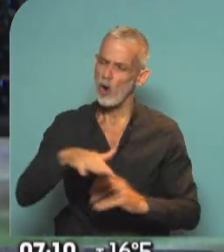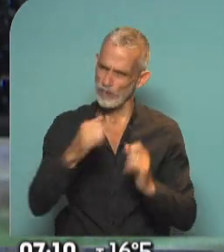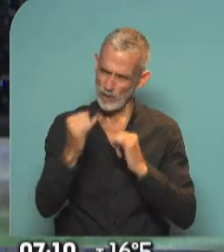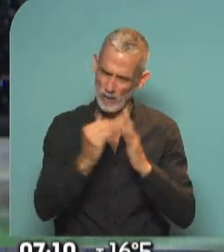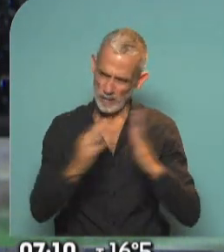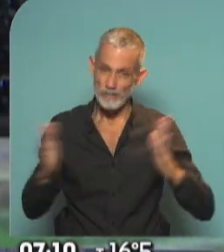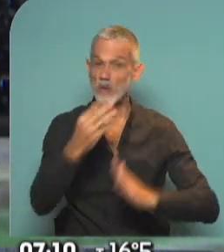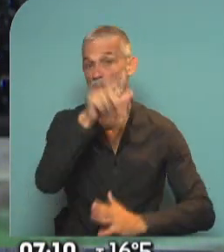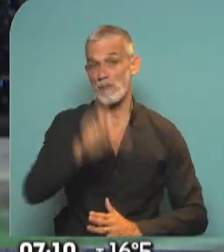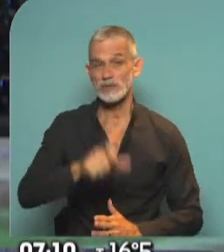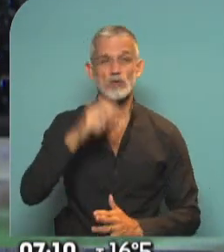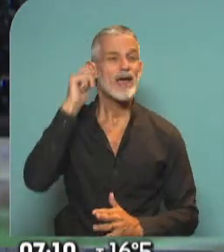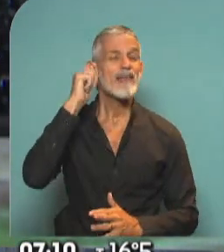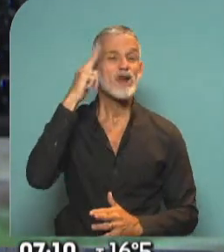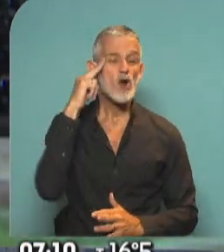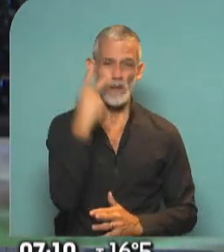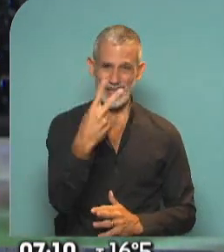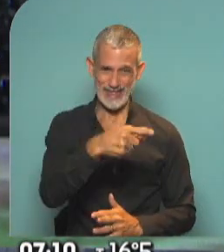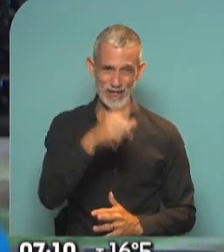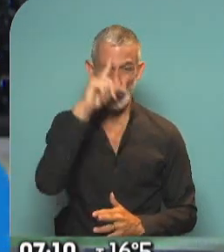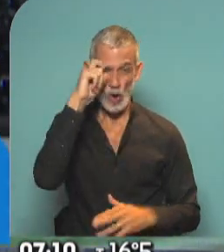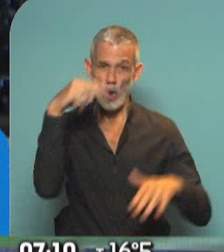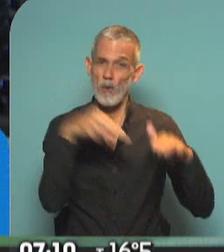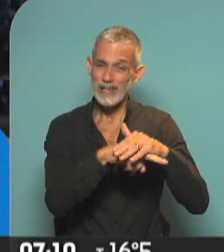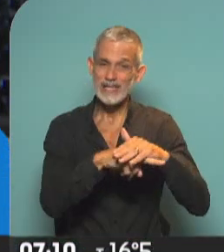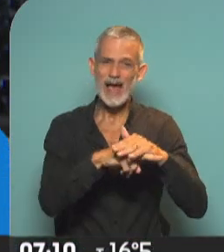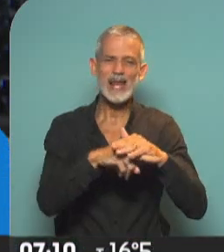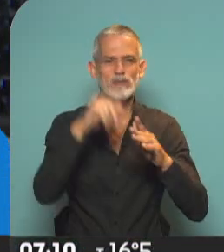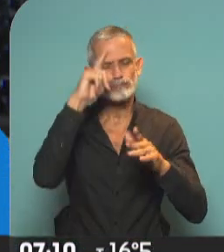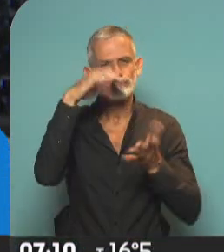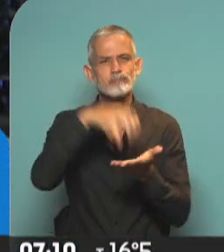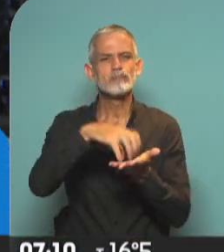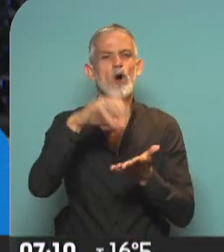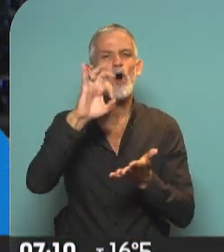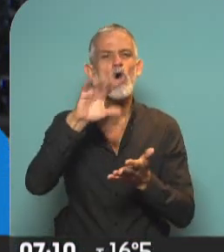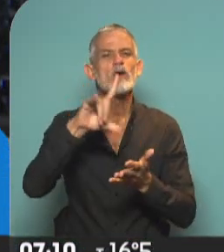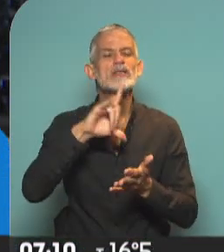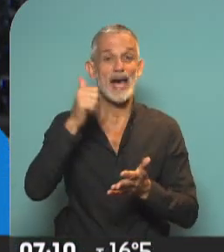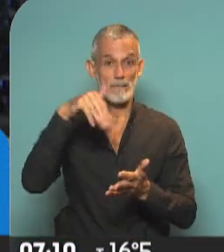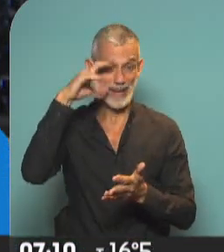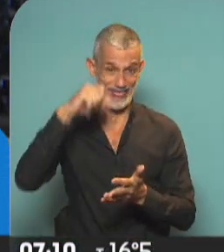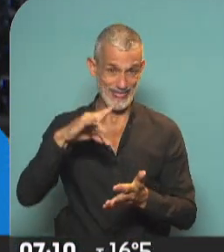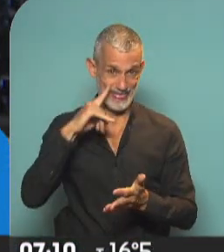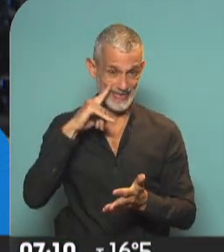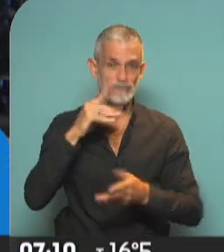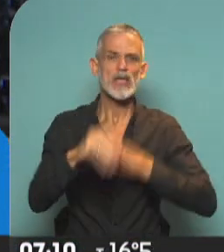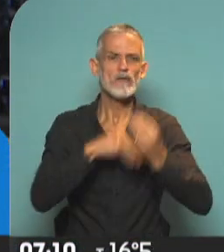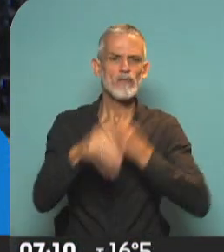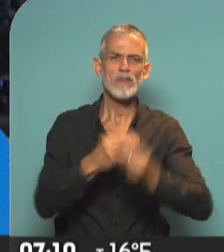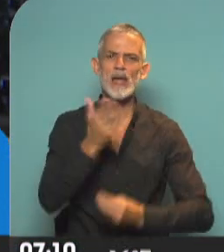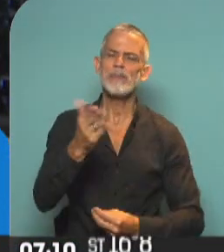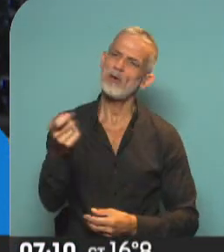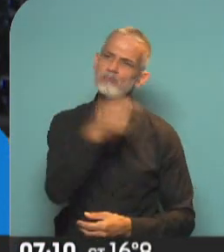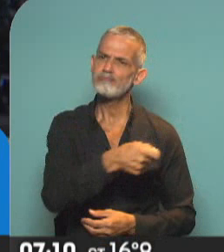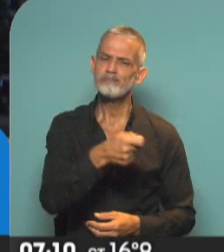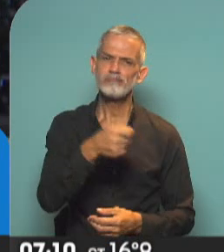Un paciente de 92 años de edad, hospitalizado en el sanatorio Otamendi Miroli. La familia pidió que le fuera